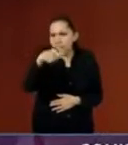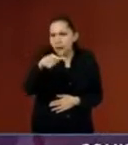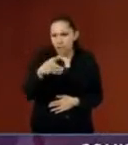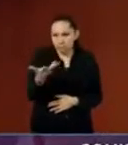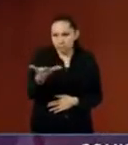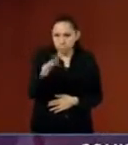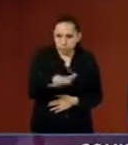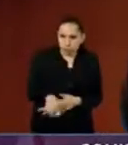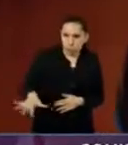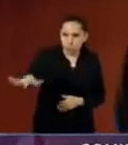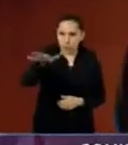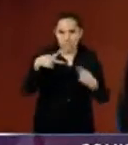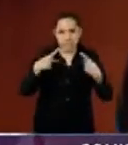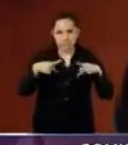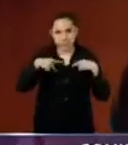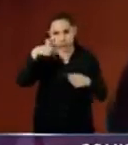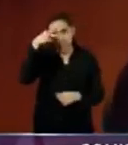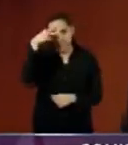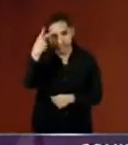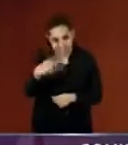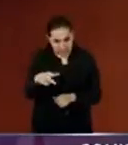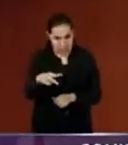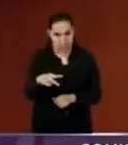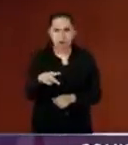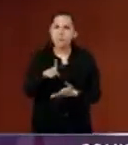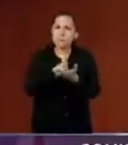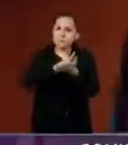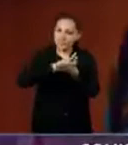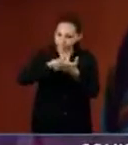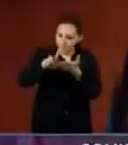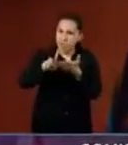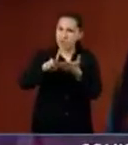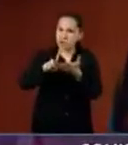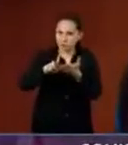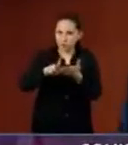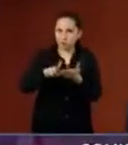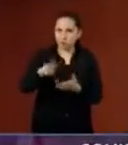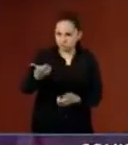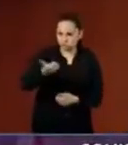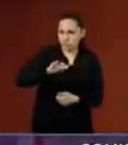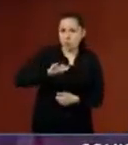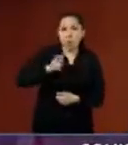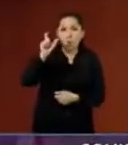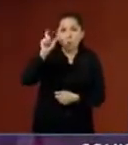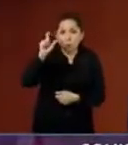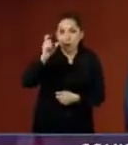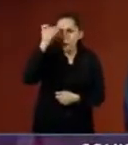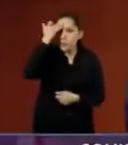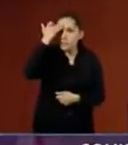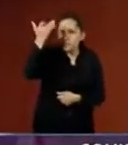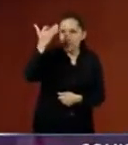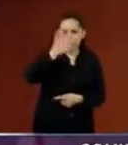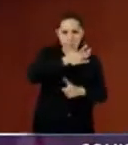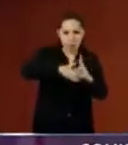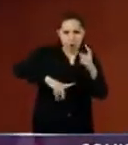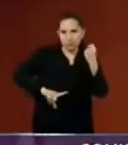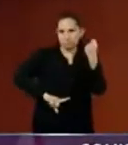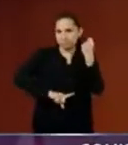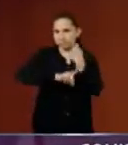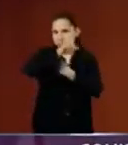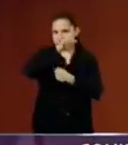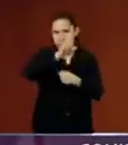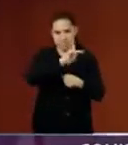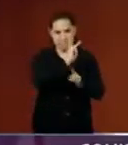recibir, durante una situación de emergencia nacional que no se quiere reconocer en Palacio